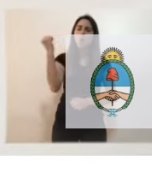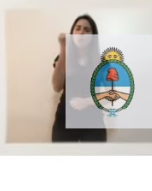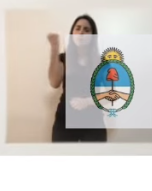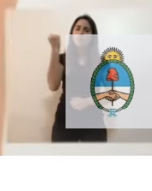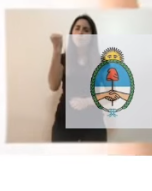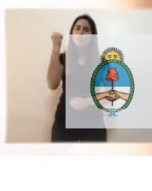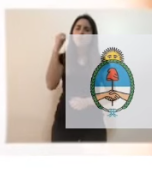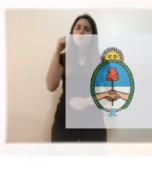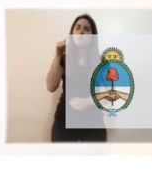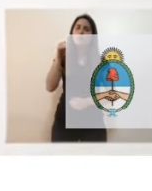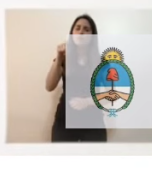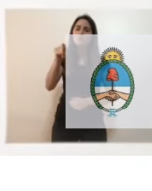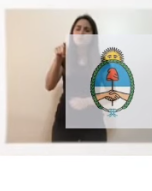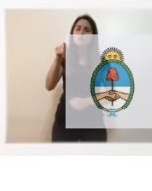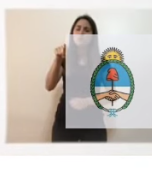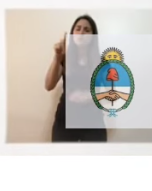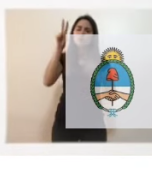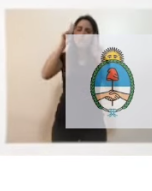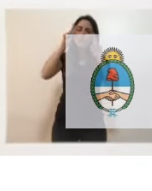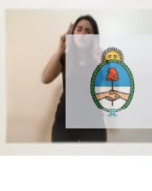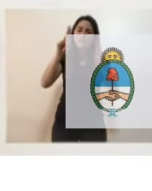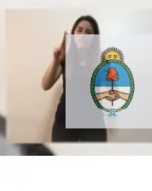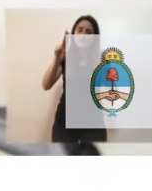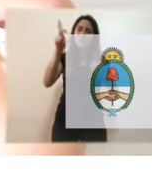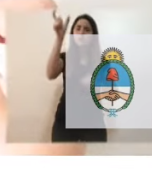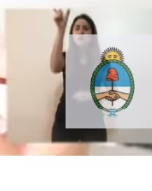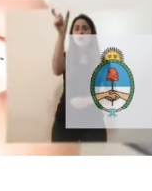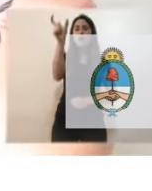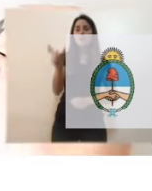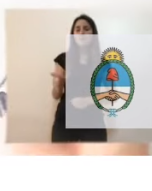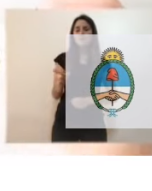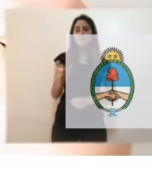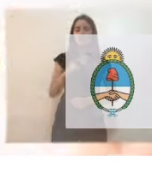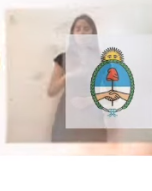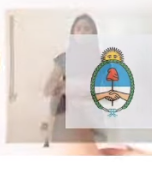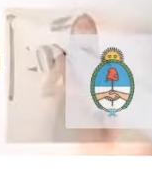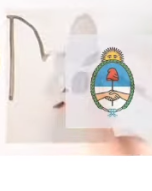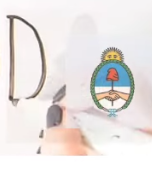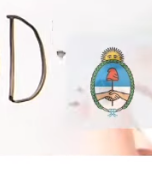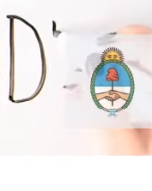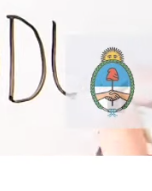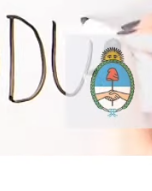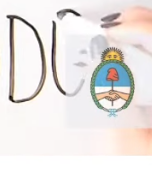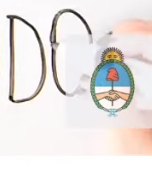Cuando ves primero a la persona, entendiste todo.